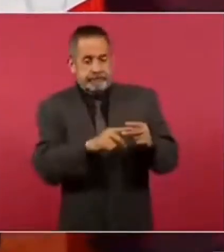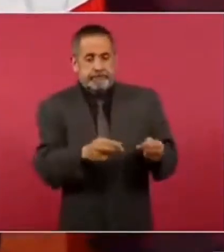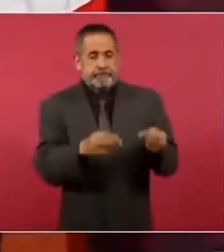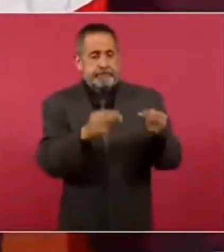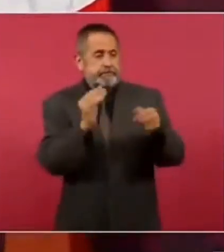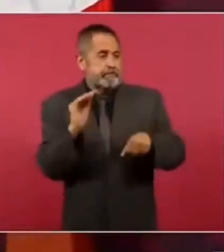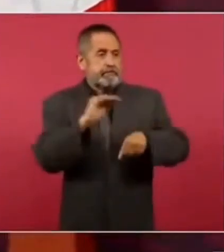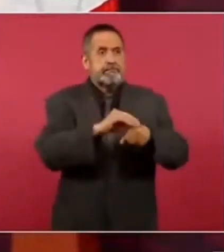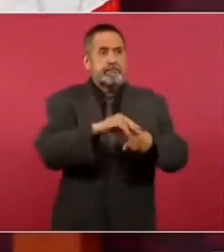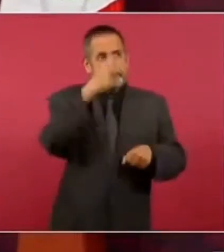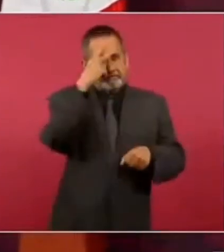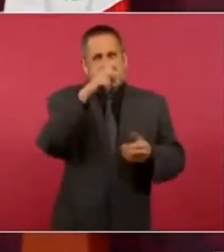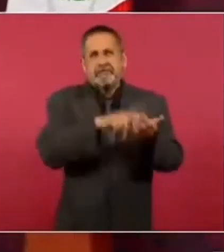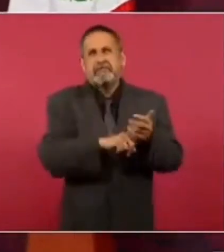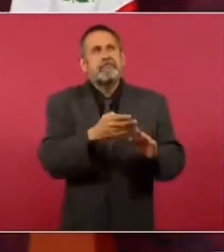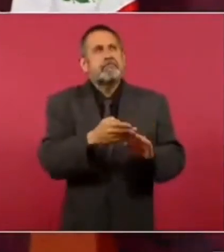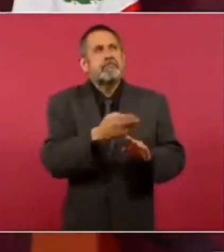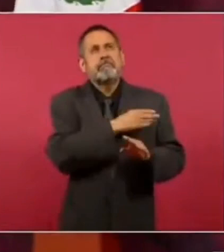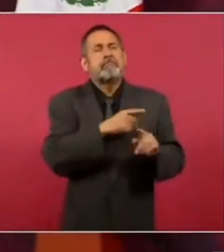empresarial en México